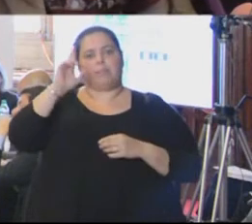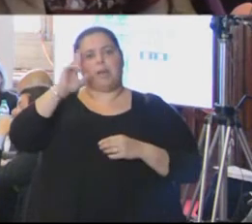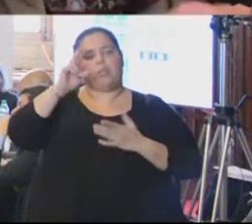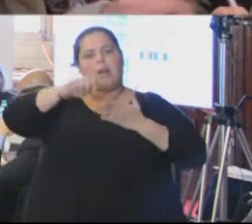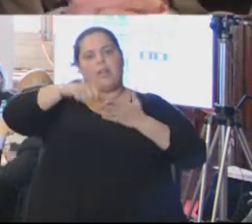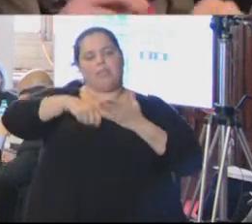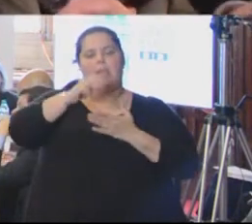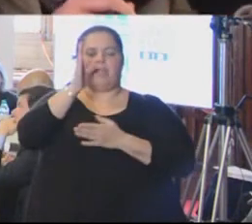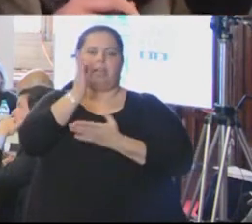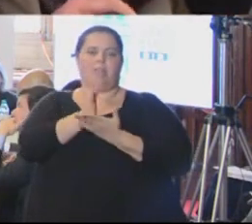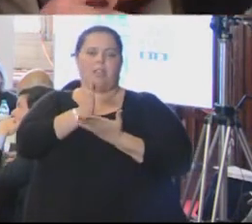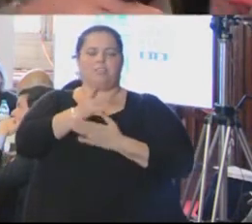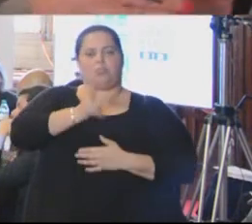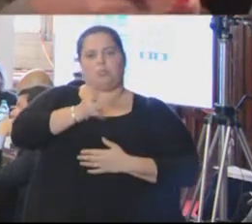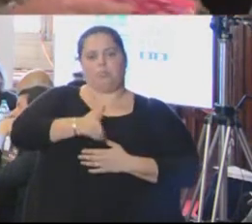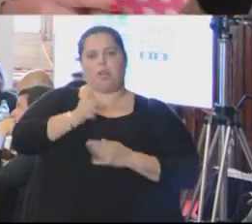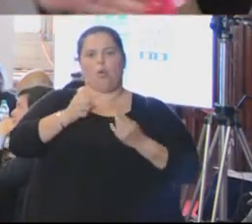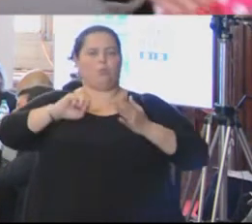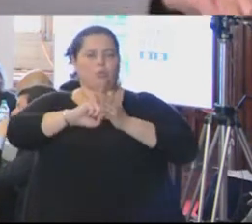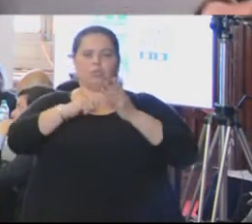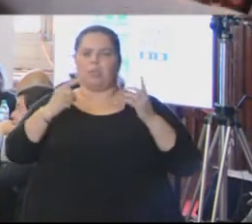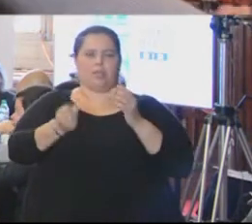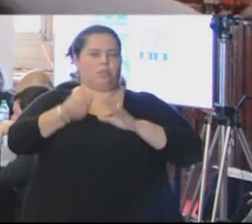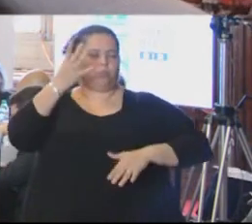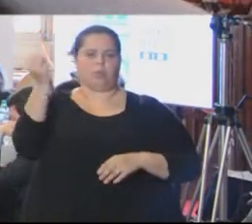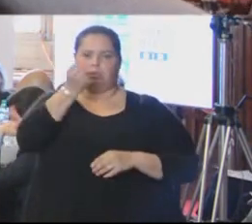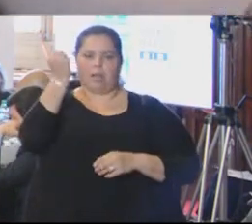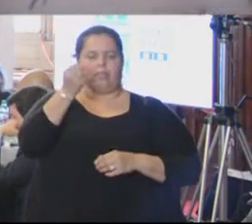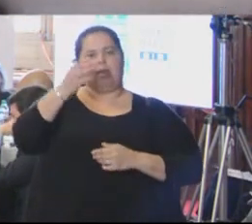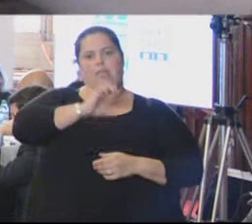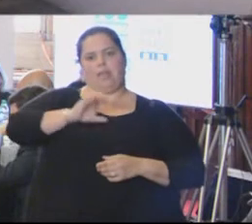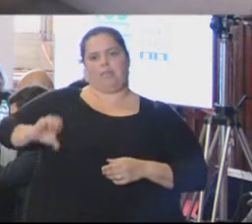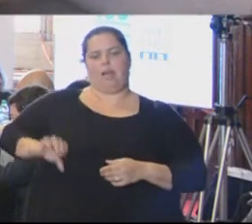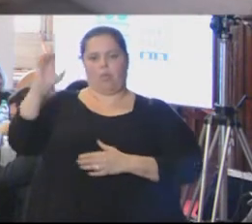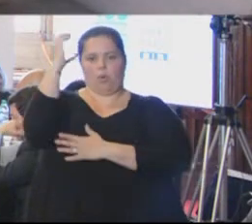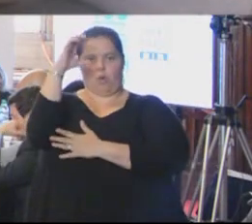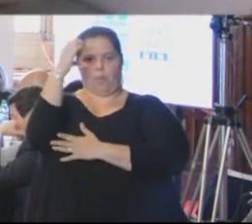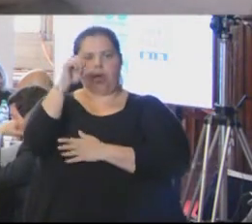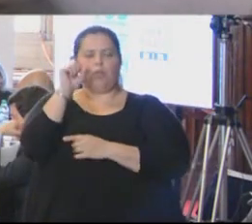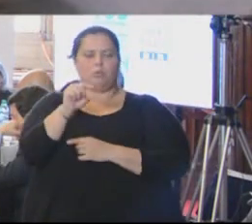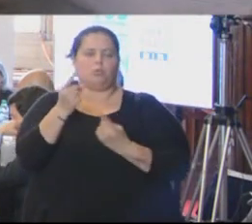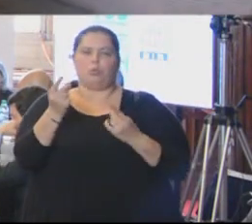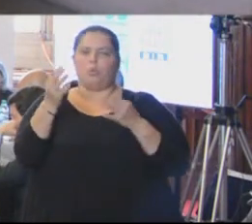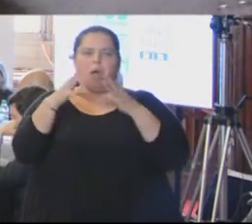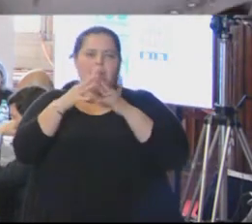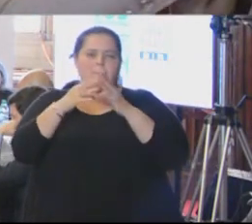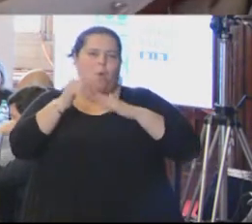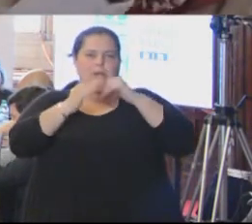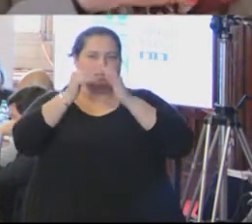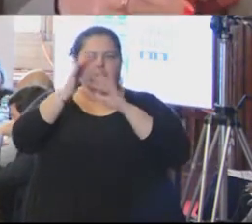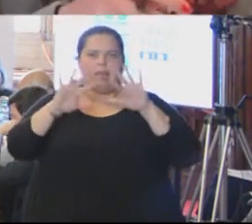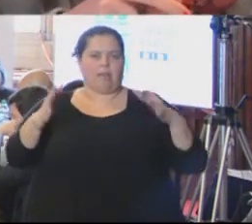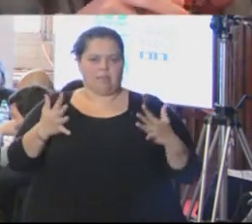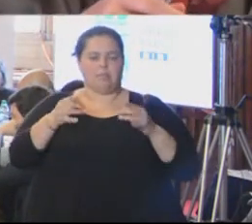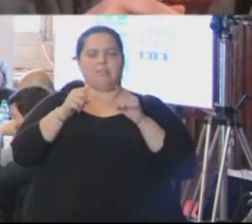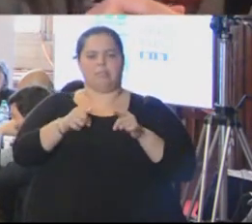el centro de gravedad del Estado colombiano, y dentro de sus objetivos estratégicos se resaltan los planes de consolidación